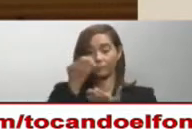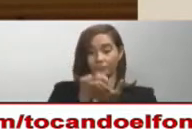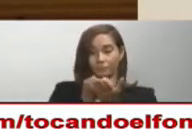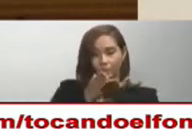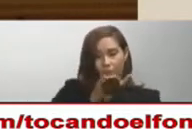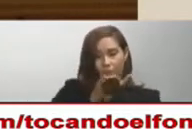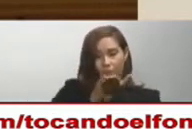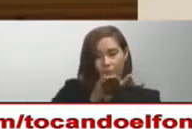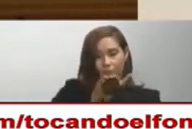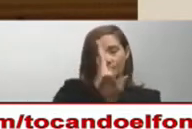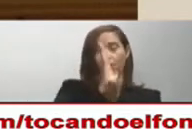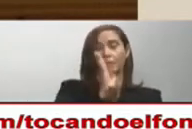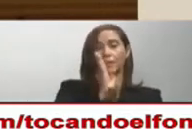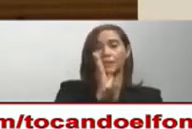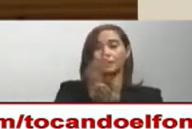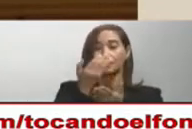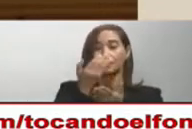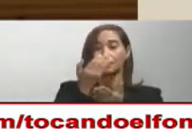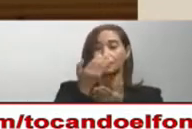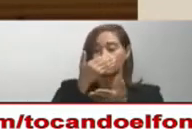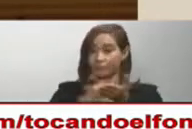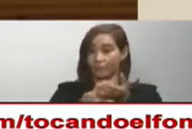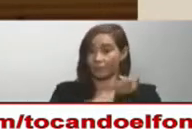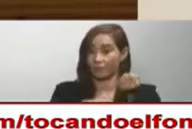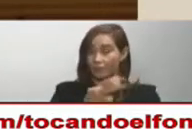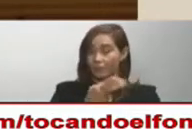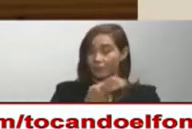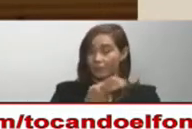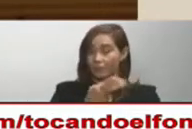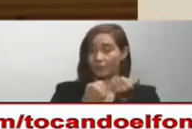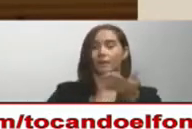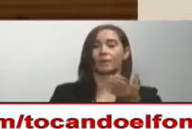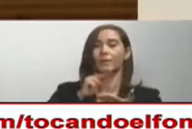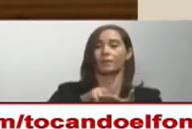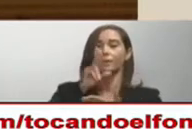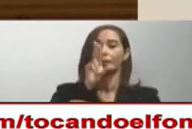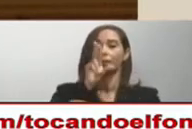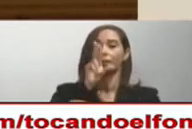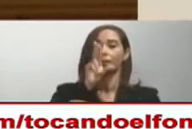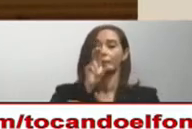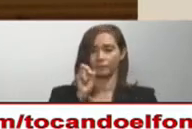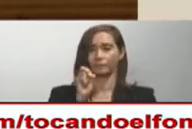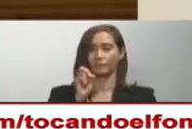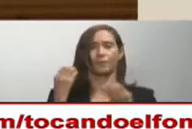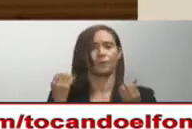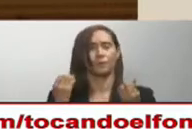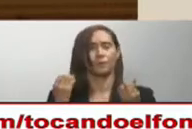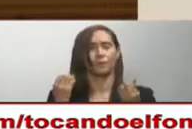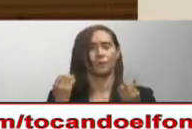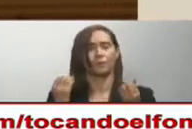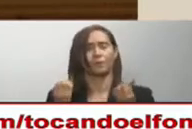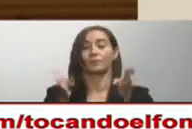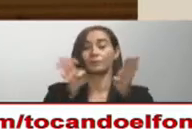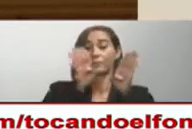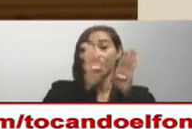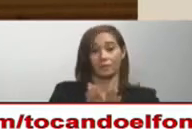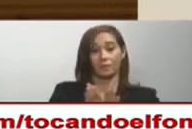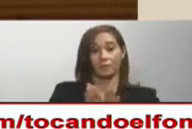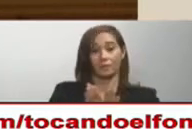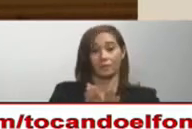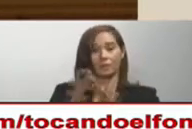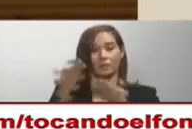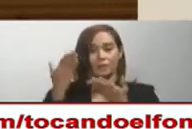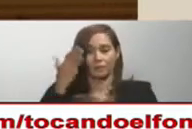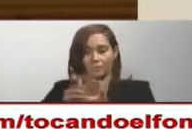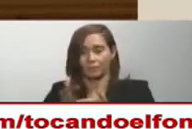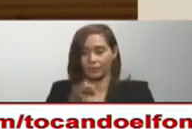a lograr plenamente la Agenda 2030. Esto solo es posible si se pueden cerrar las brechas del financiamiento con el